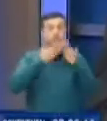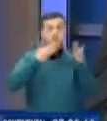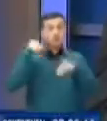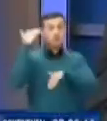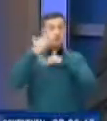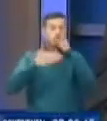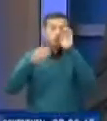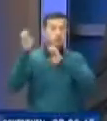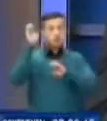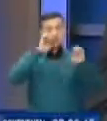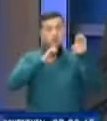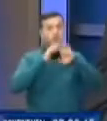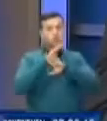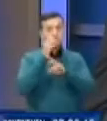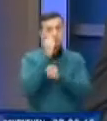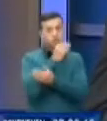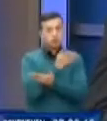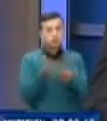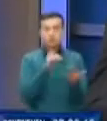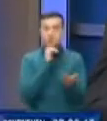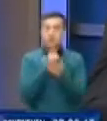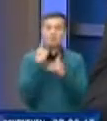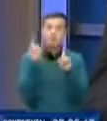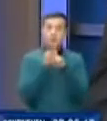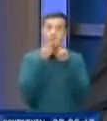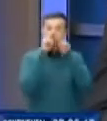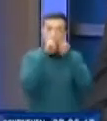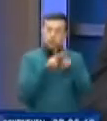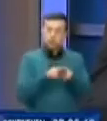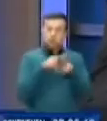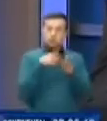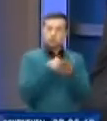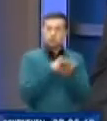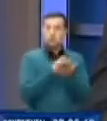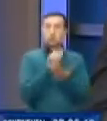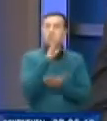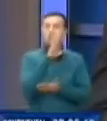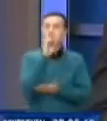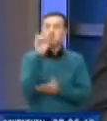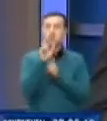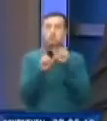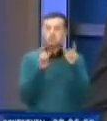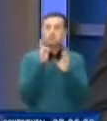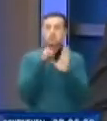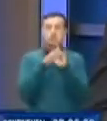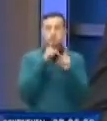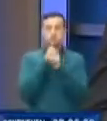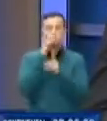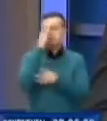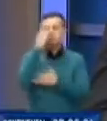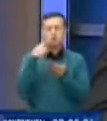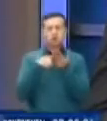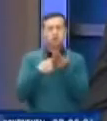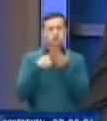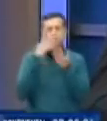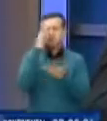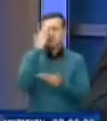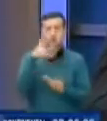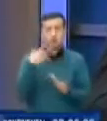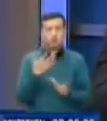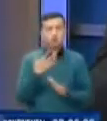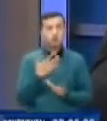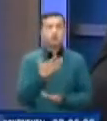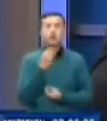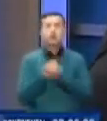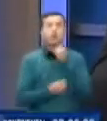devaluaciones ya les compartiremos luego de analizar todo este intenso trabajo que es reunir más de 500 personas para que nos reunimos para saber cómo